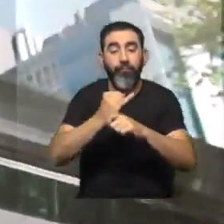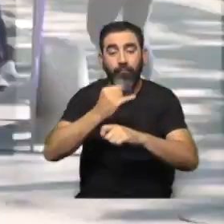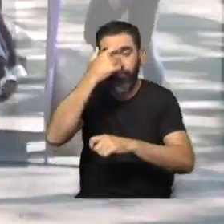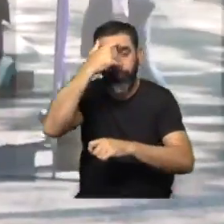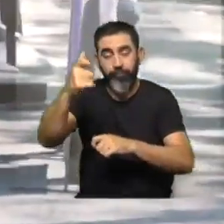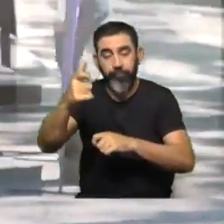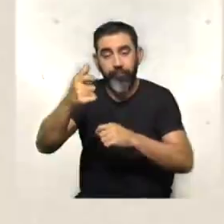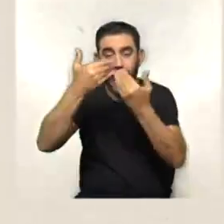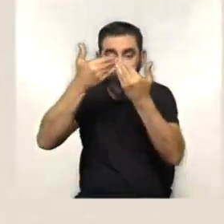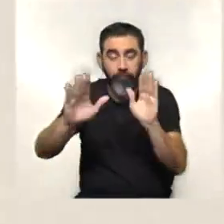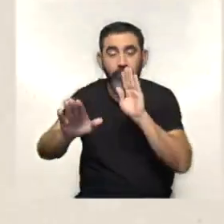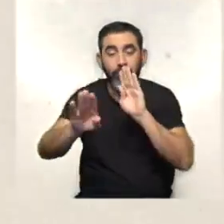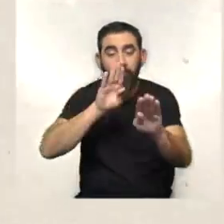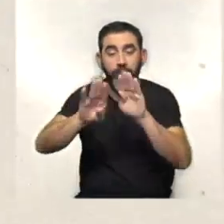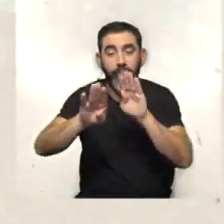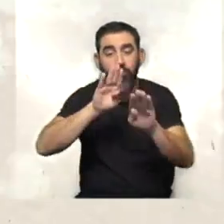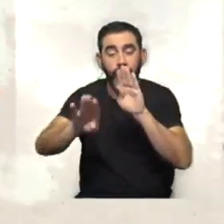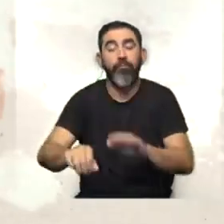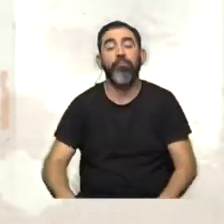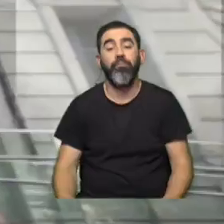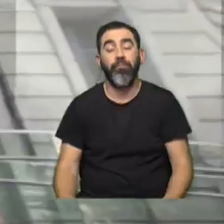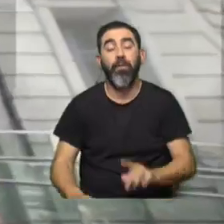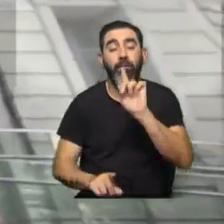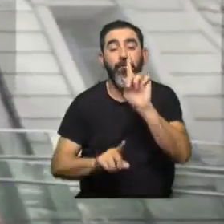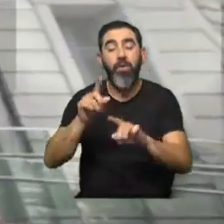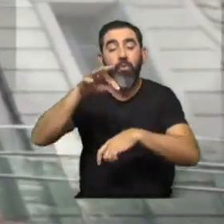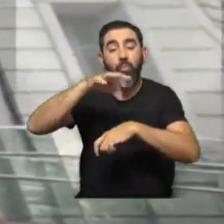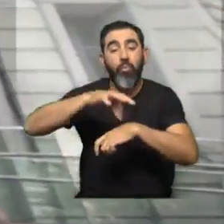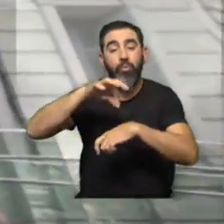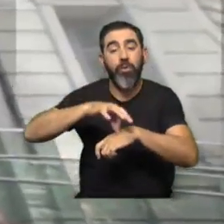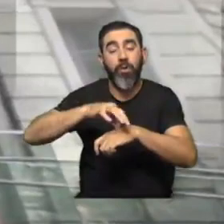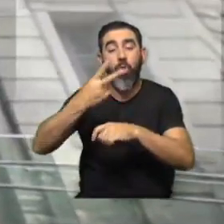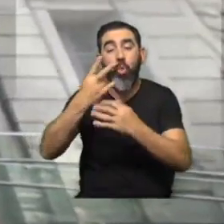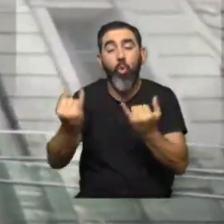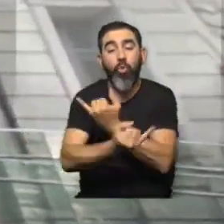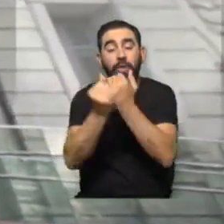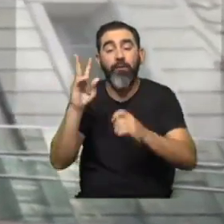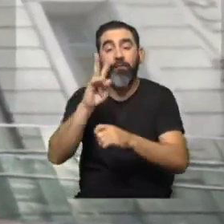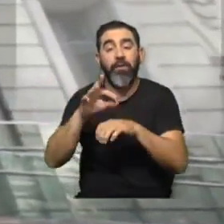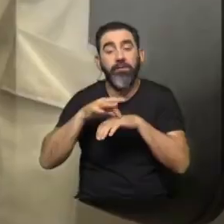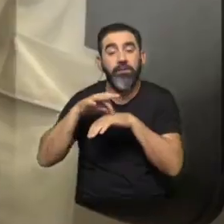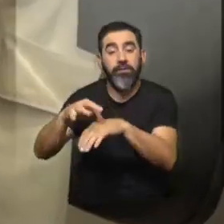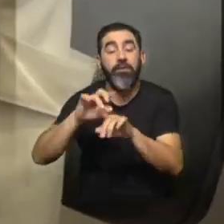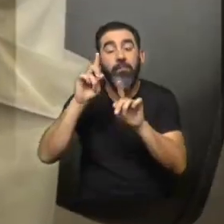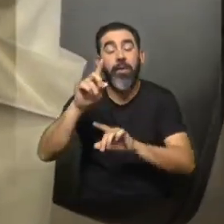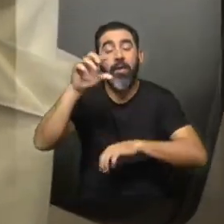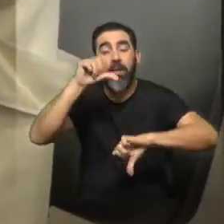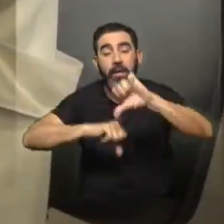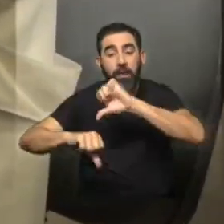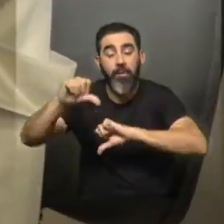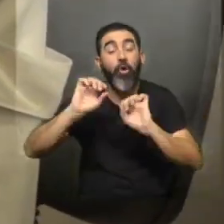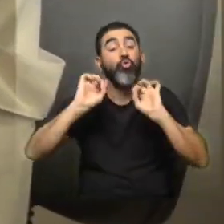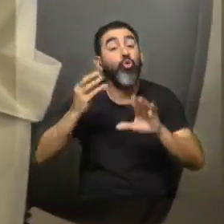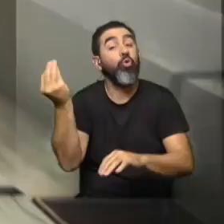científicas abrirán sus puertas al público. La Facultad de Medicina lo hará ambos días con visitas guiadas. También la Facultad de Química, solo